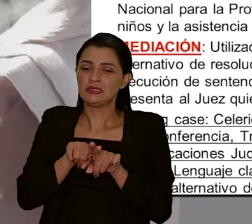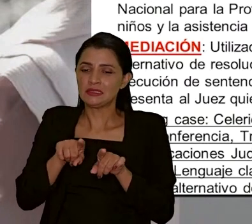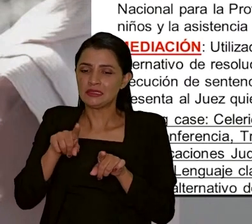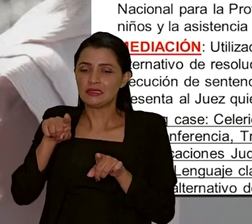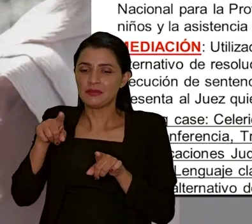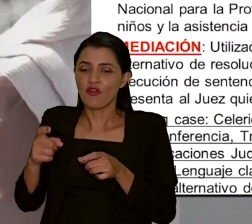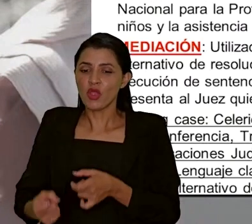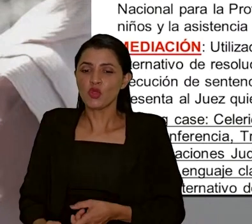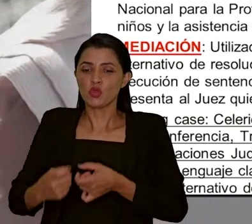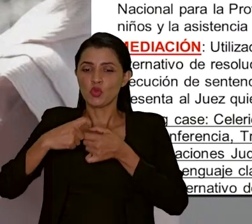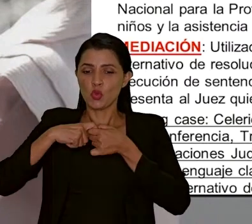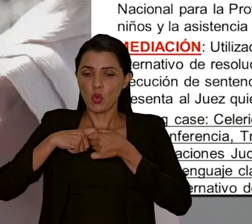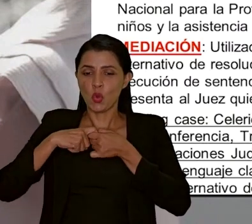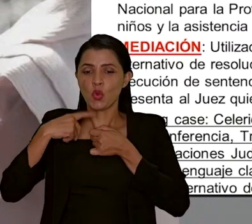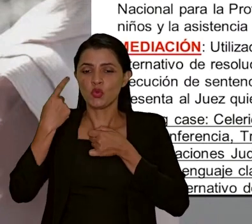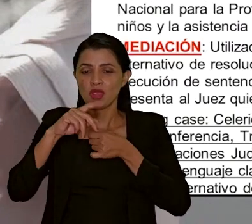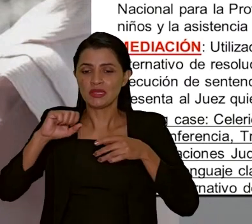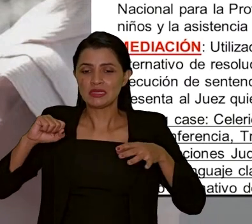él verdaderamente